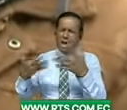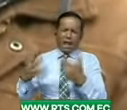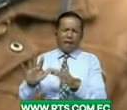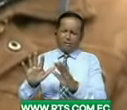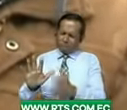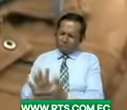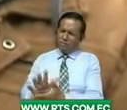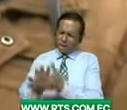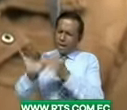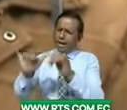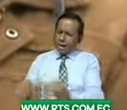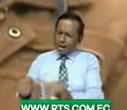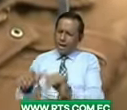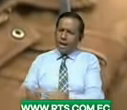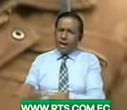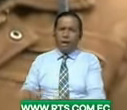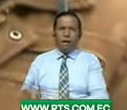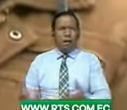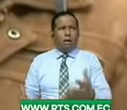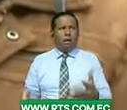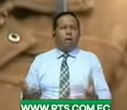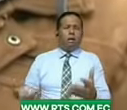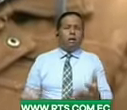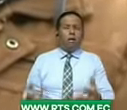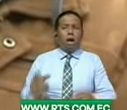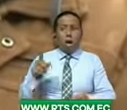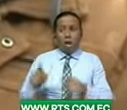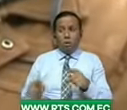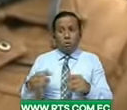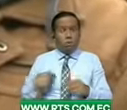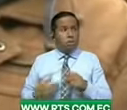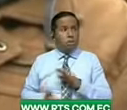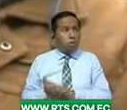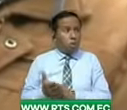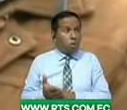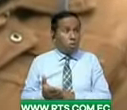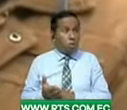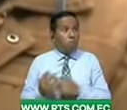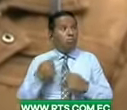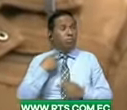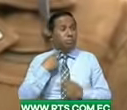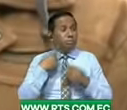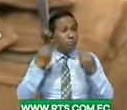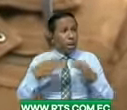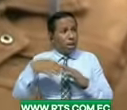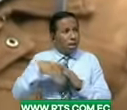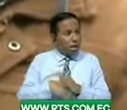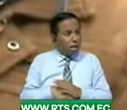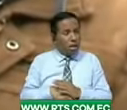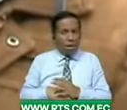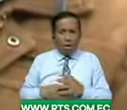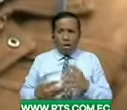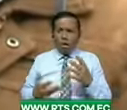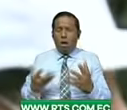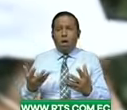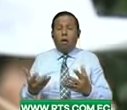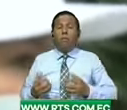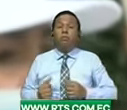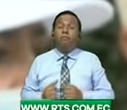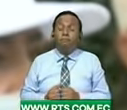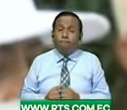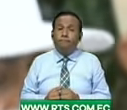estén tranquilos y que los que se vayan pierden todo. Es decir, perdía la carrera, todo lo pierden pagado. La carrera, todo lo pagado.